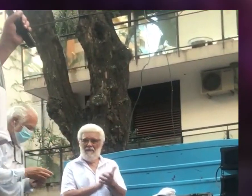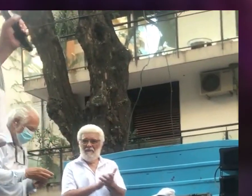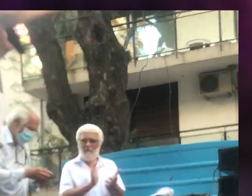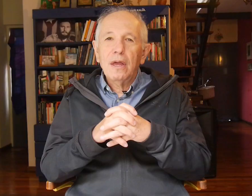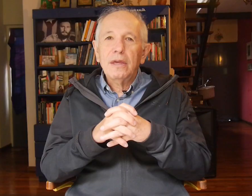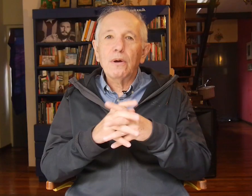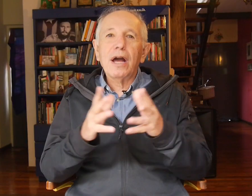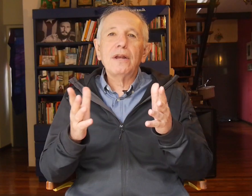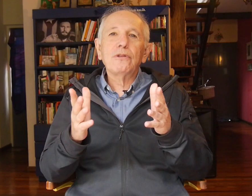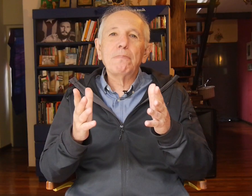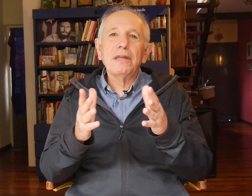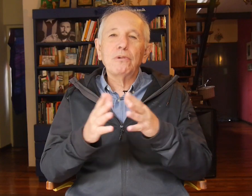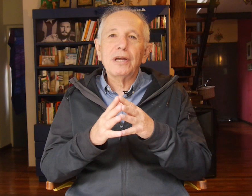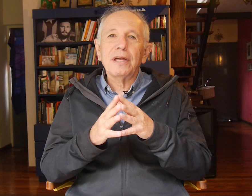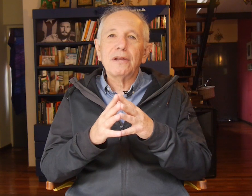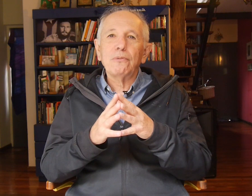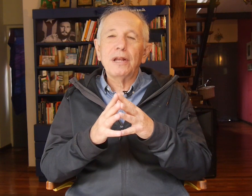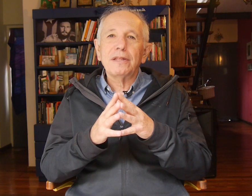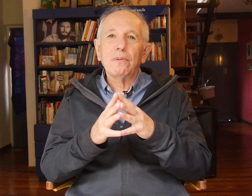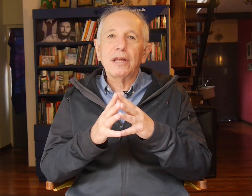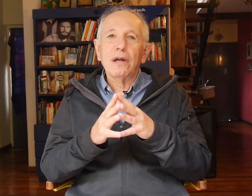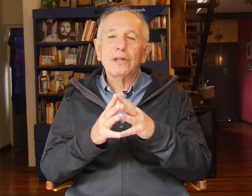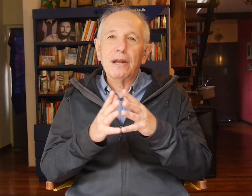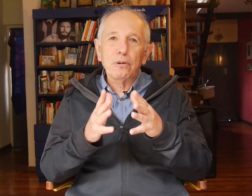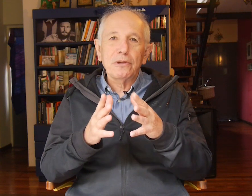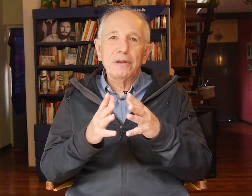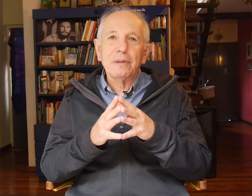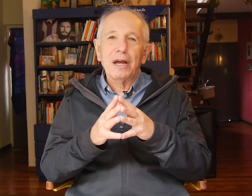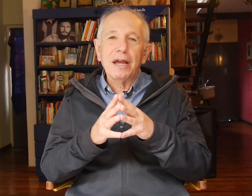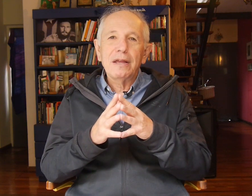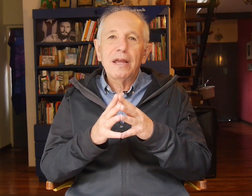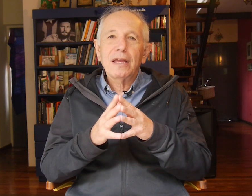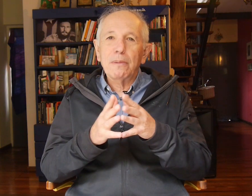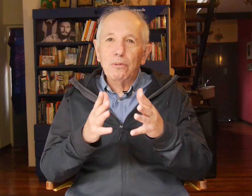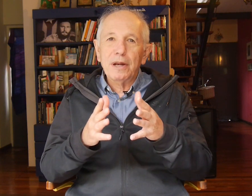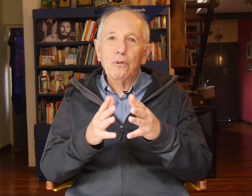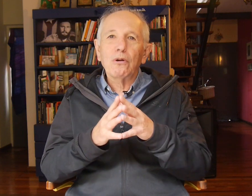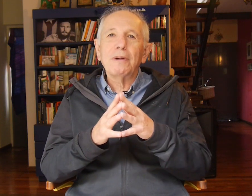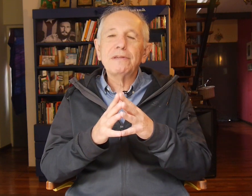María! Y ahora nos despedimos ya de Resumen Latinoamericano. Hasta la próxima semana,